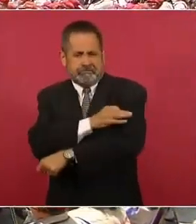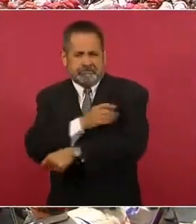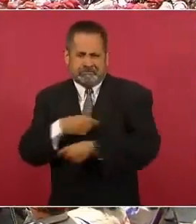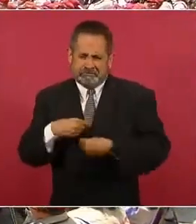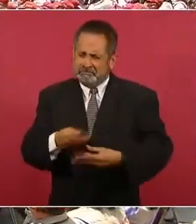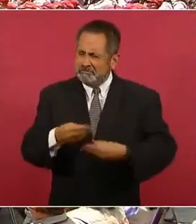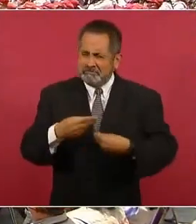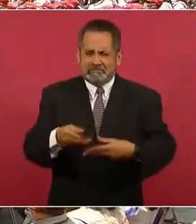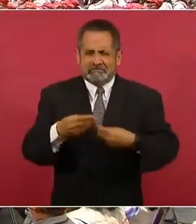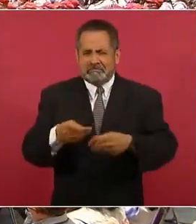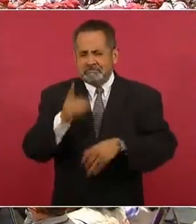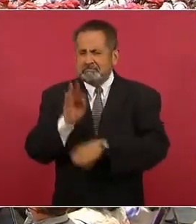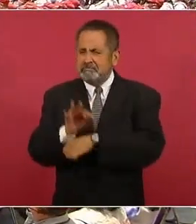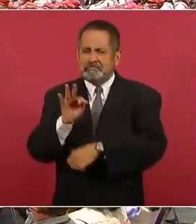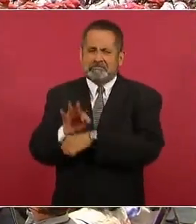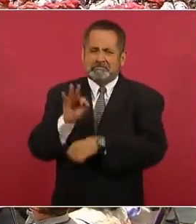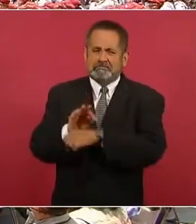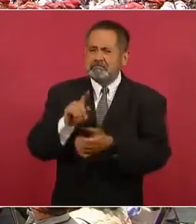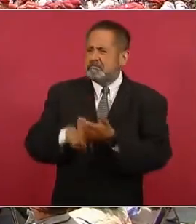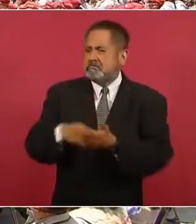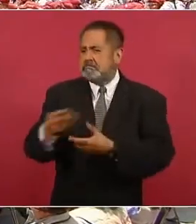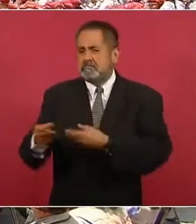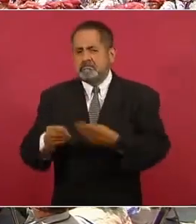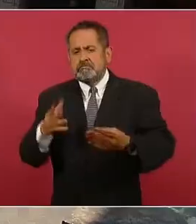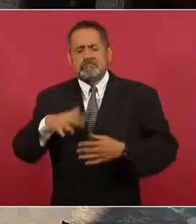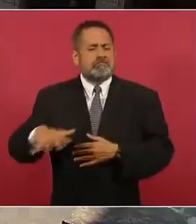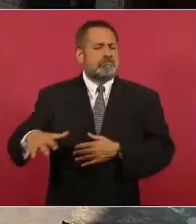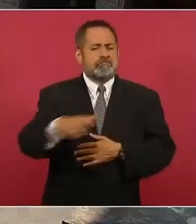proteger a la gente. Por eso,